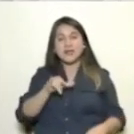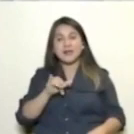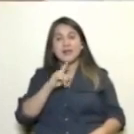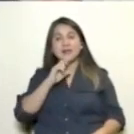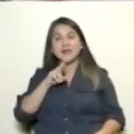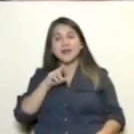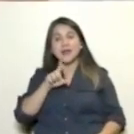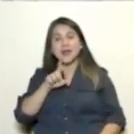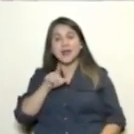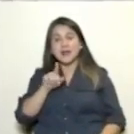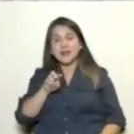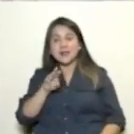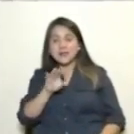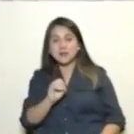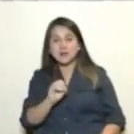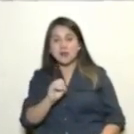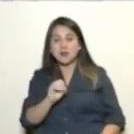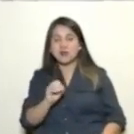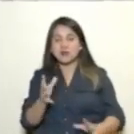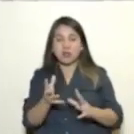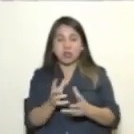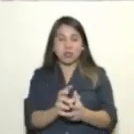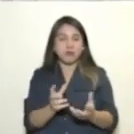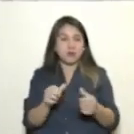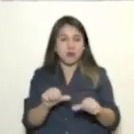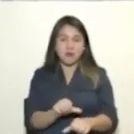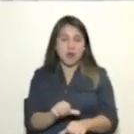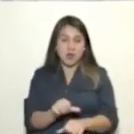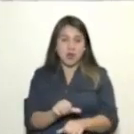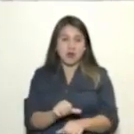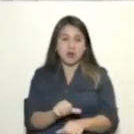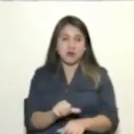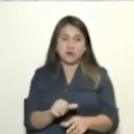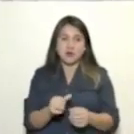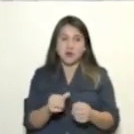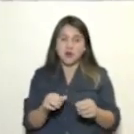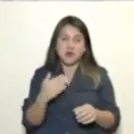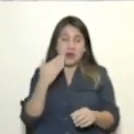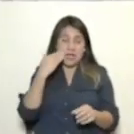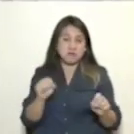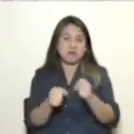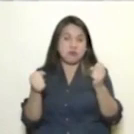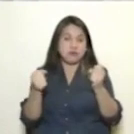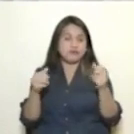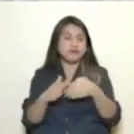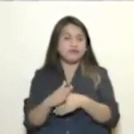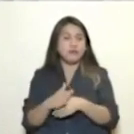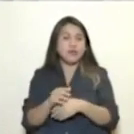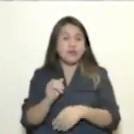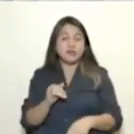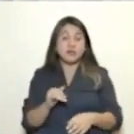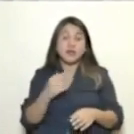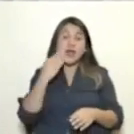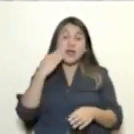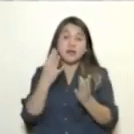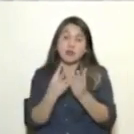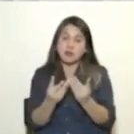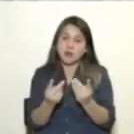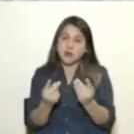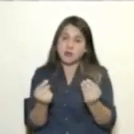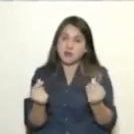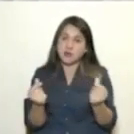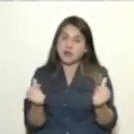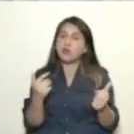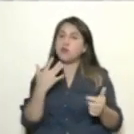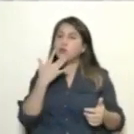está en mal estado, ¿verdad? Por no decir en ruinas. ¿Eh? Por no decir en ruinas, ¿verdad? Desapareciendo.